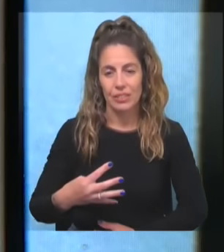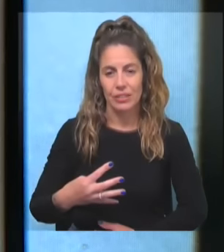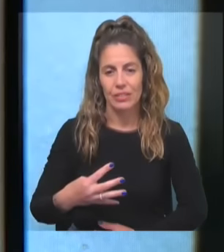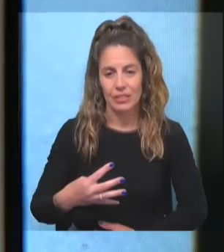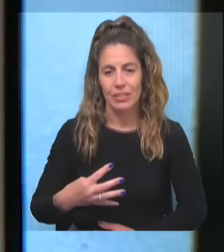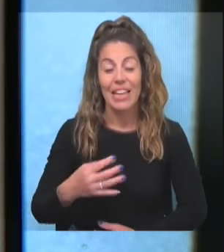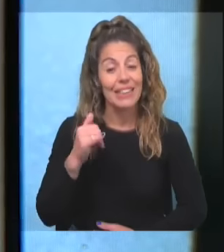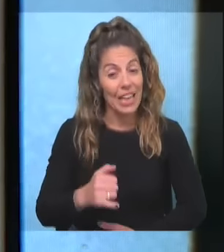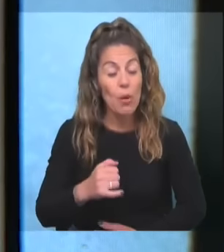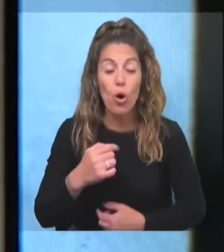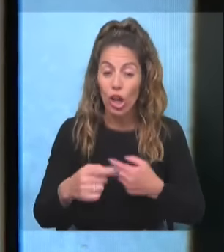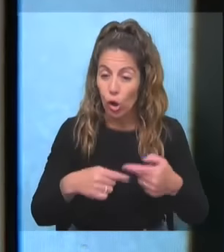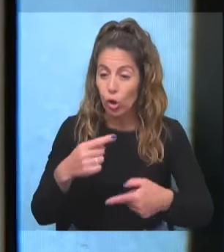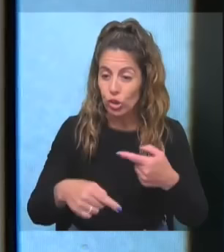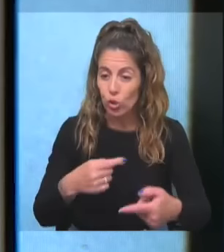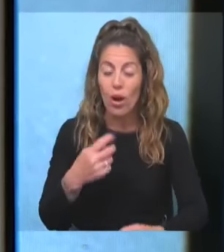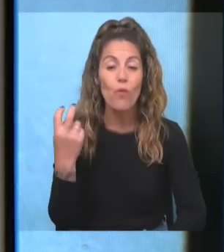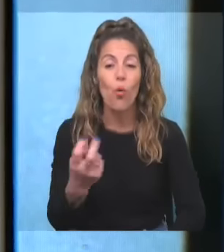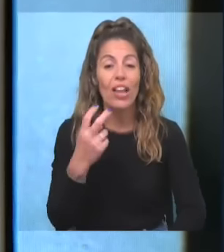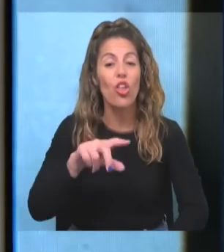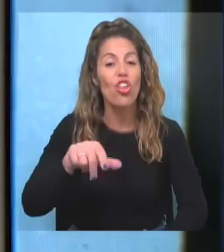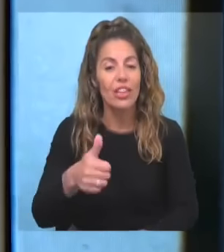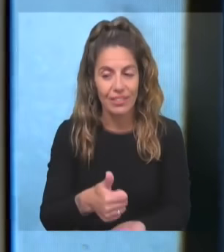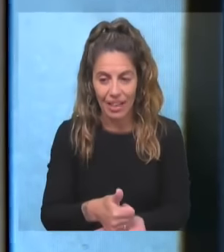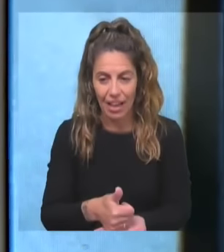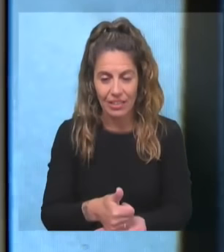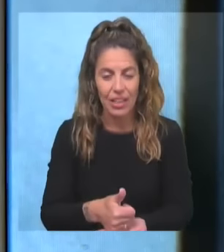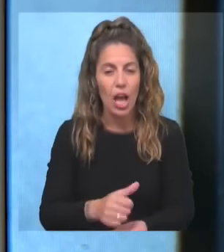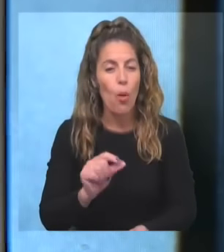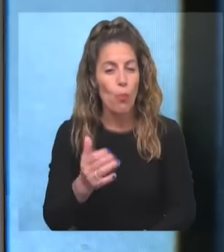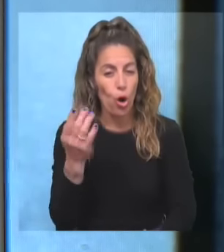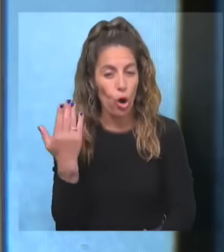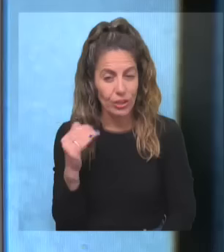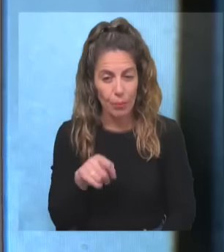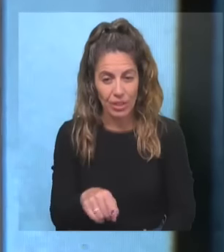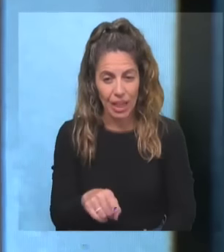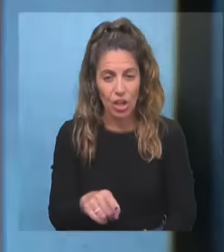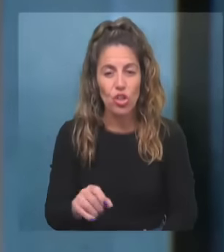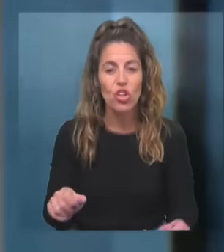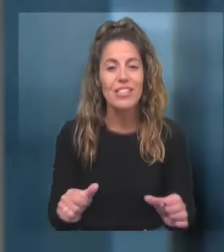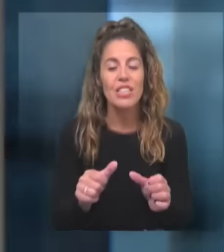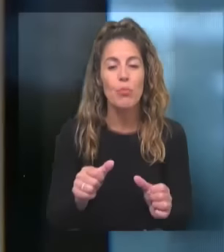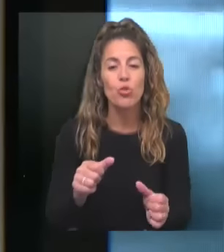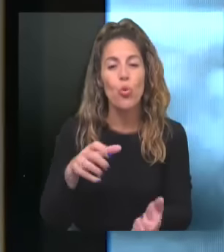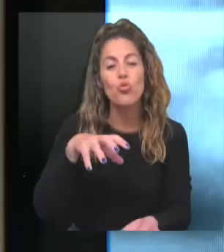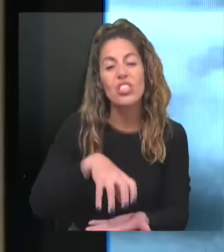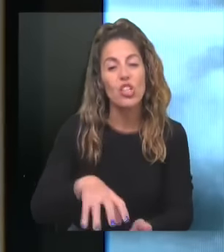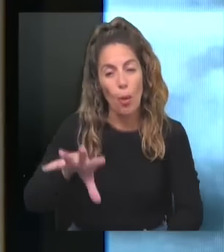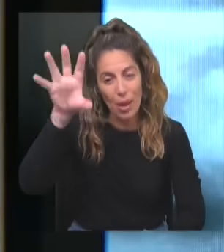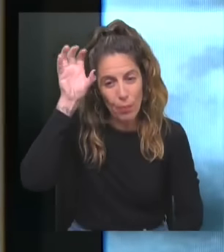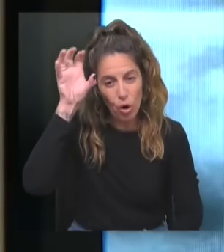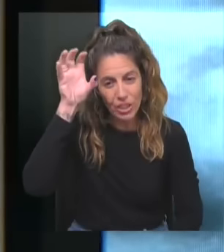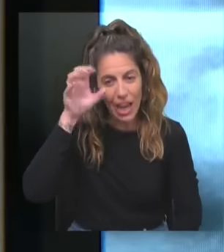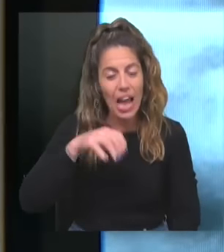O sea que tenemos que seguir buscando dónde están. No hace mucho nosotros instalamos un sitio de la memoria en el lugar